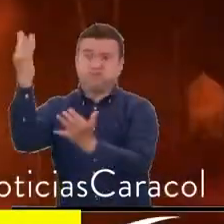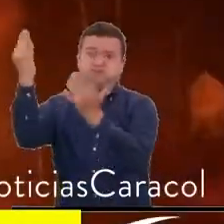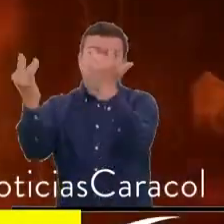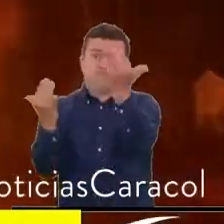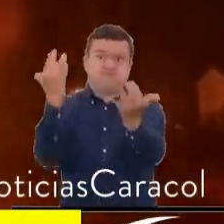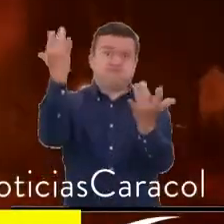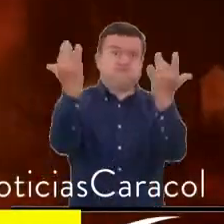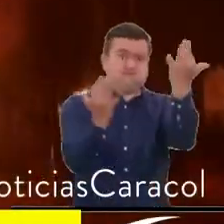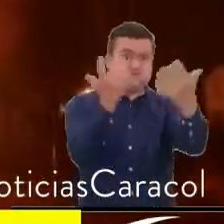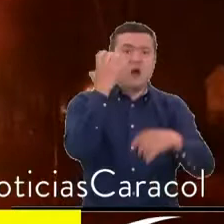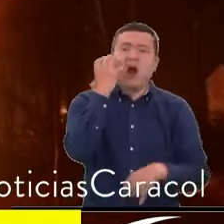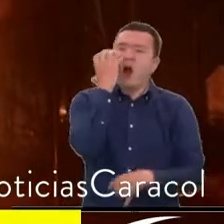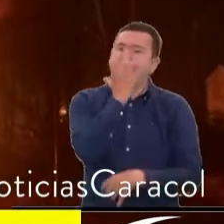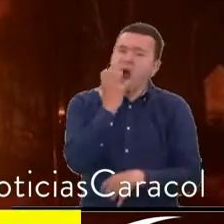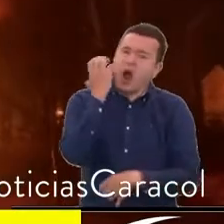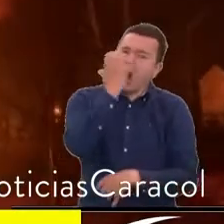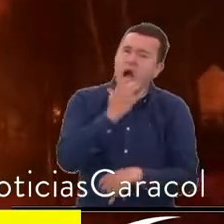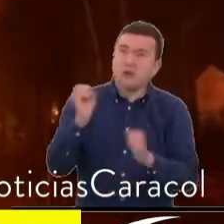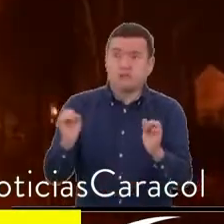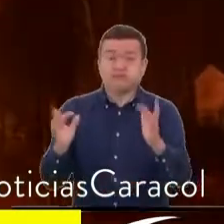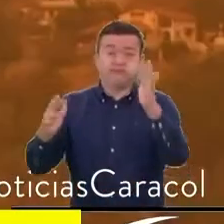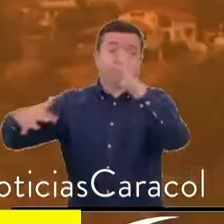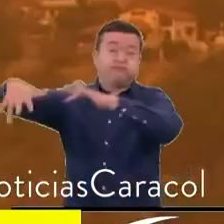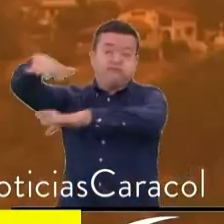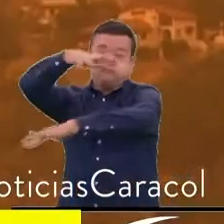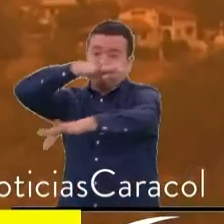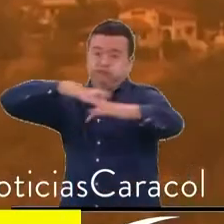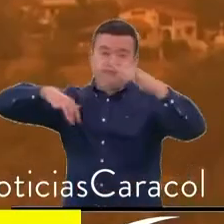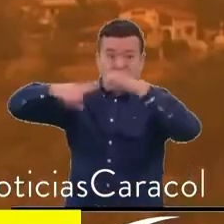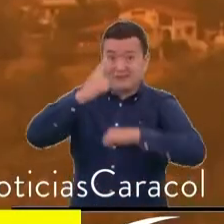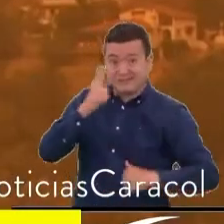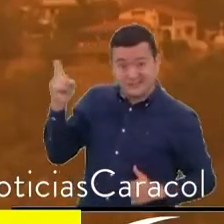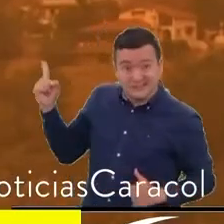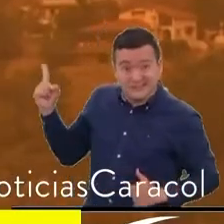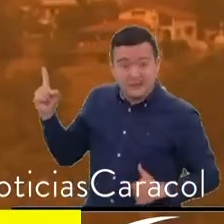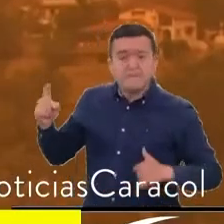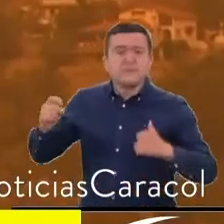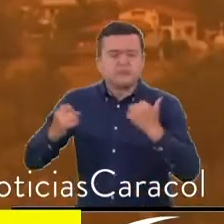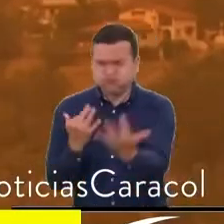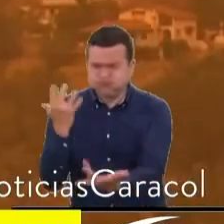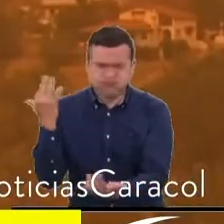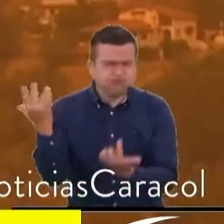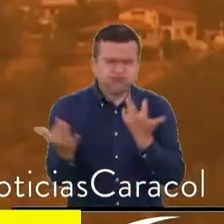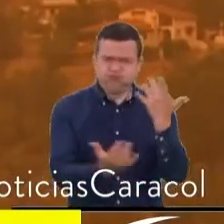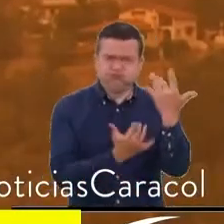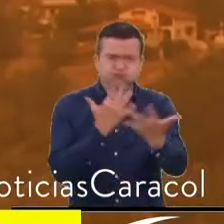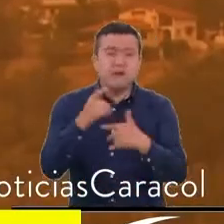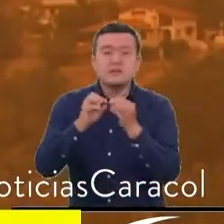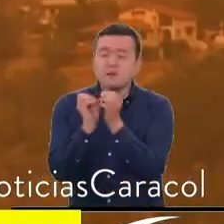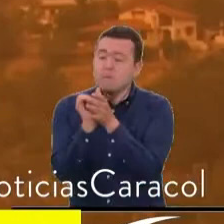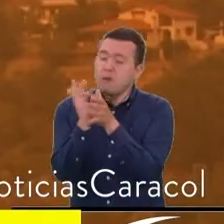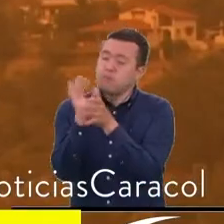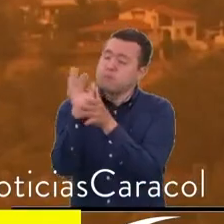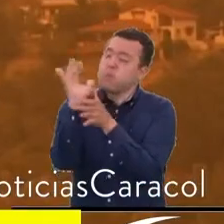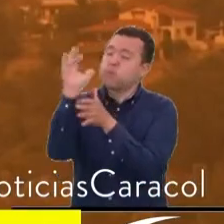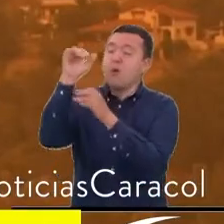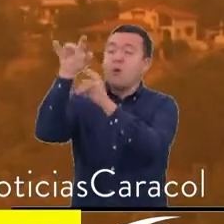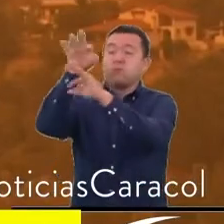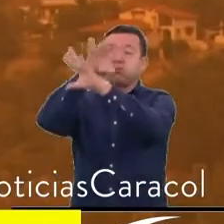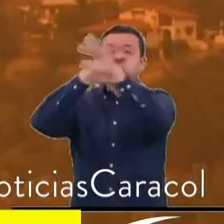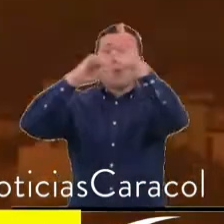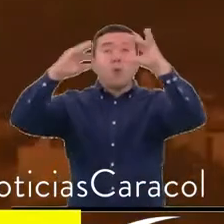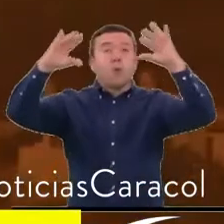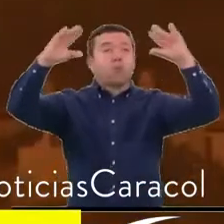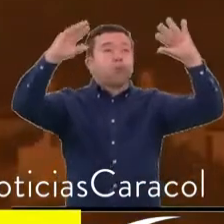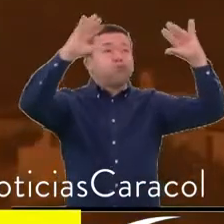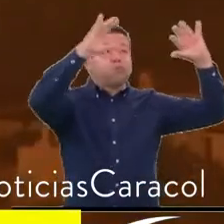la temperatura. Un incendio forestal pues también aumenta todas las emisiones atmosféricas que